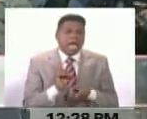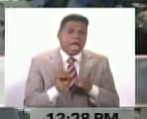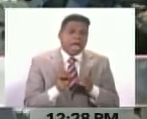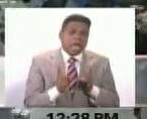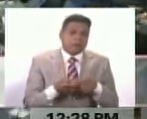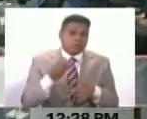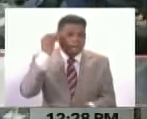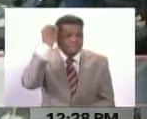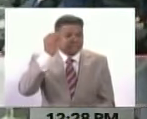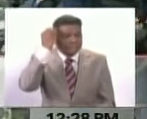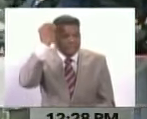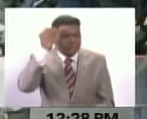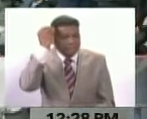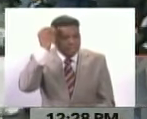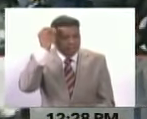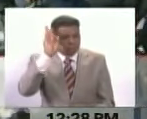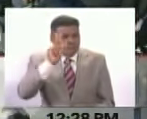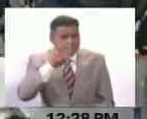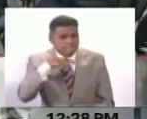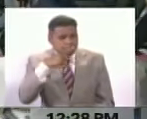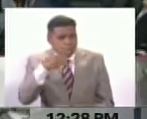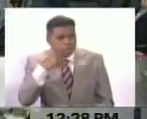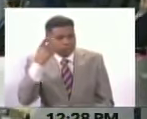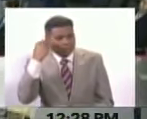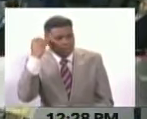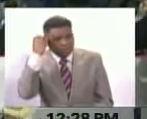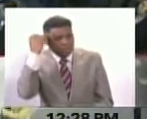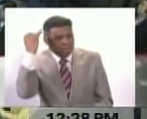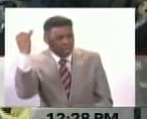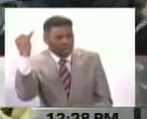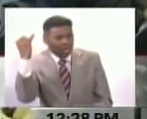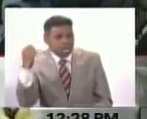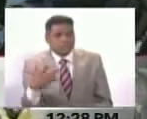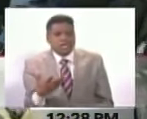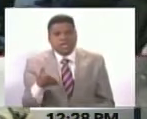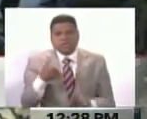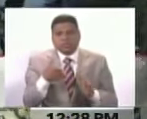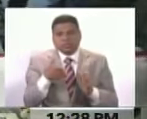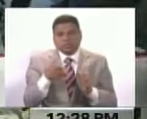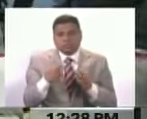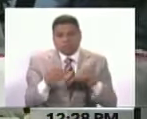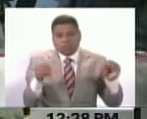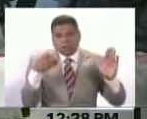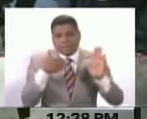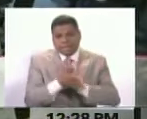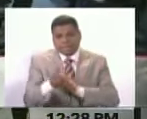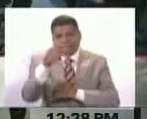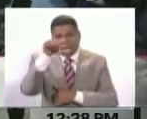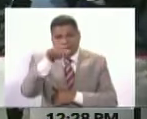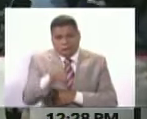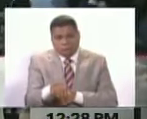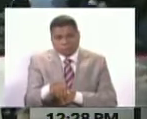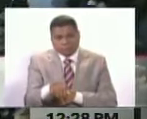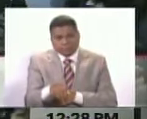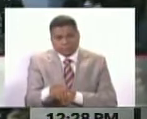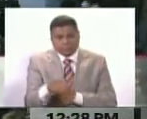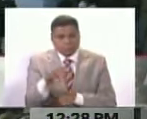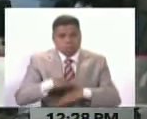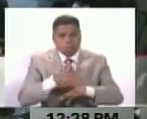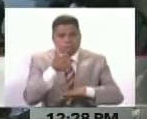todo lo malo en este planeta es consecuencia del actuar de los estados. Y nosotros sostenemos que